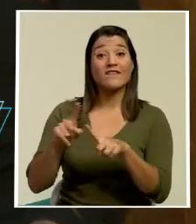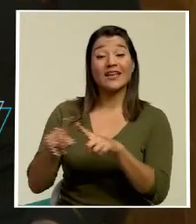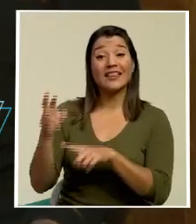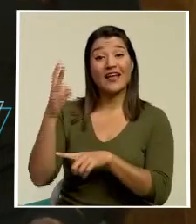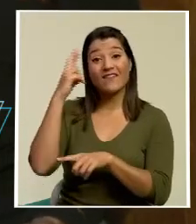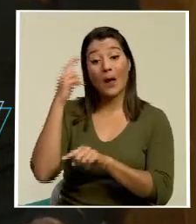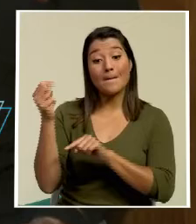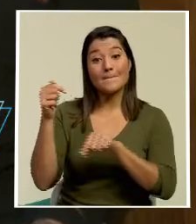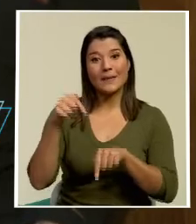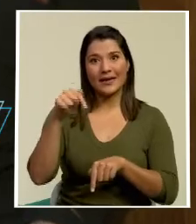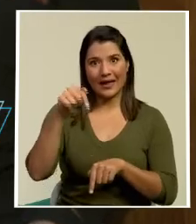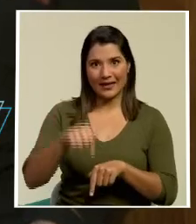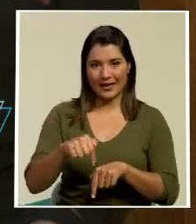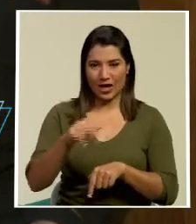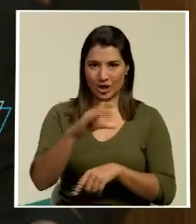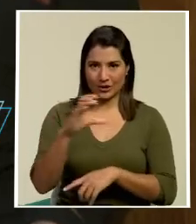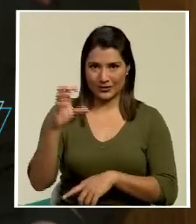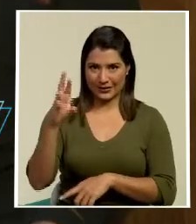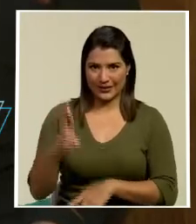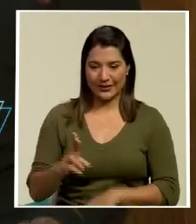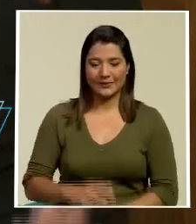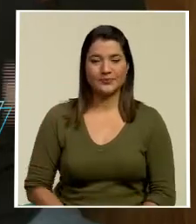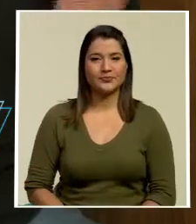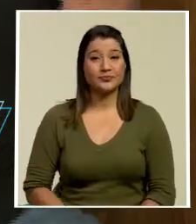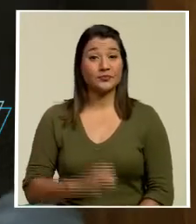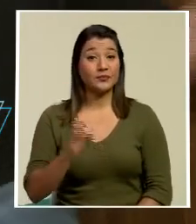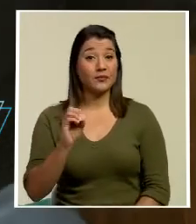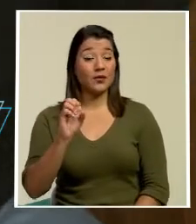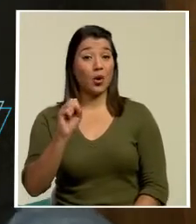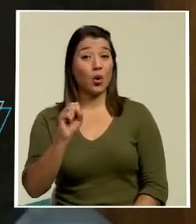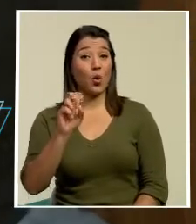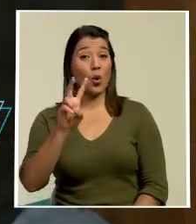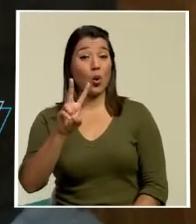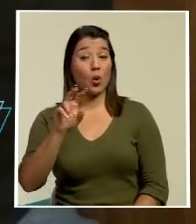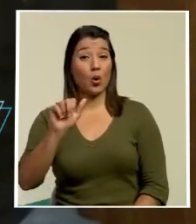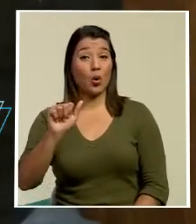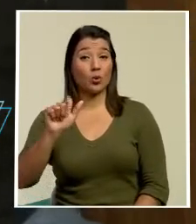aquí entre nosotros. Osvaldo, cuando